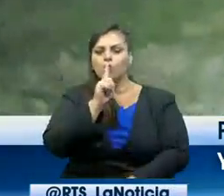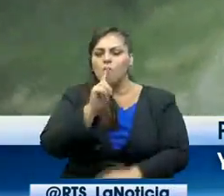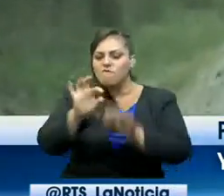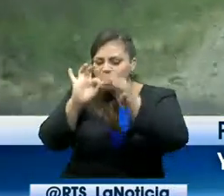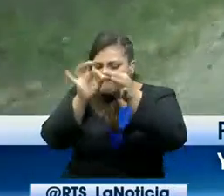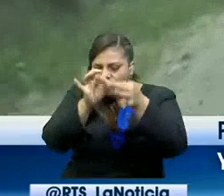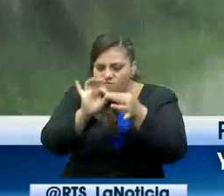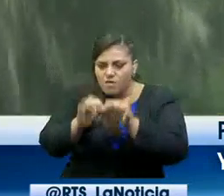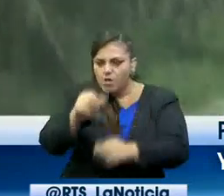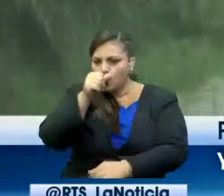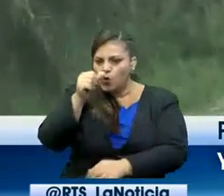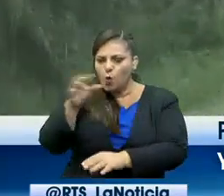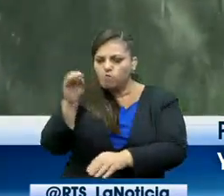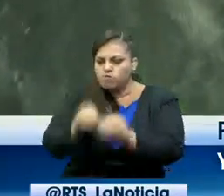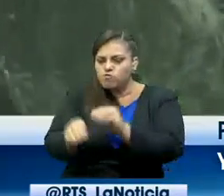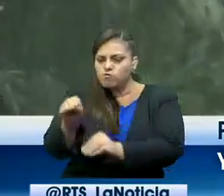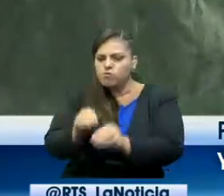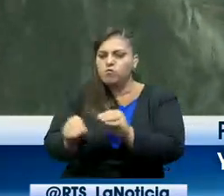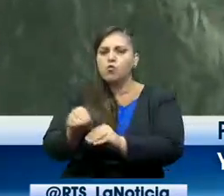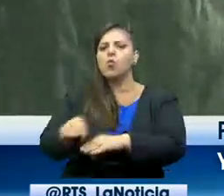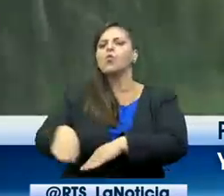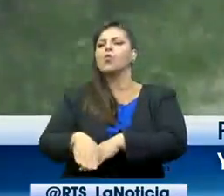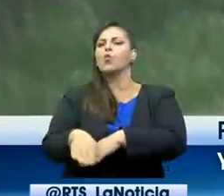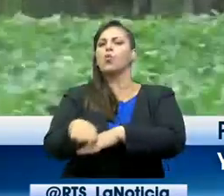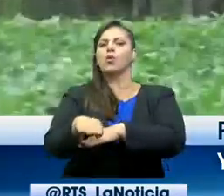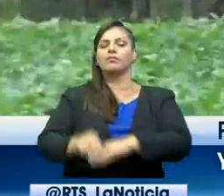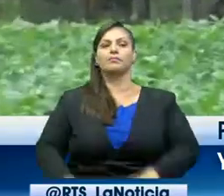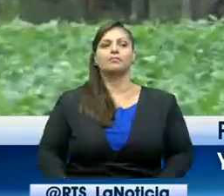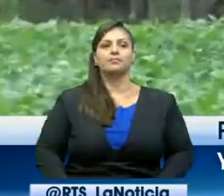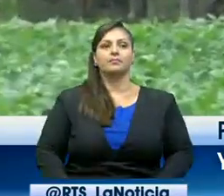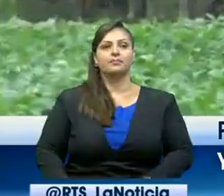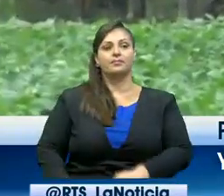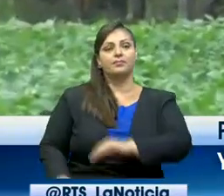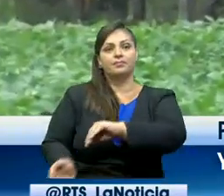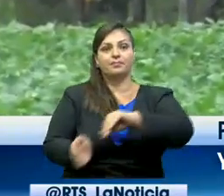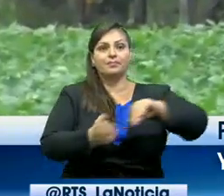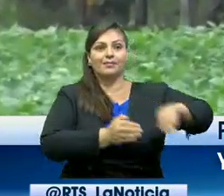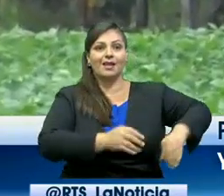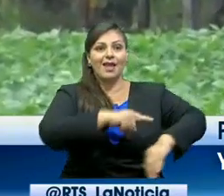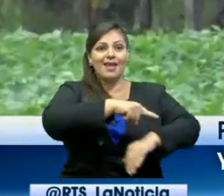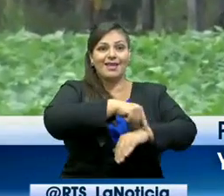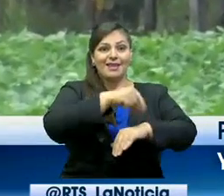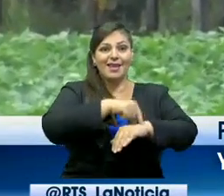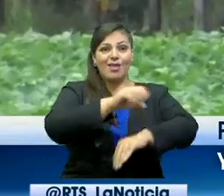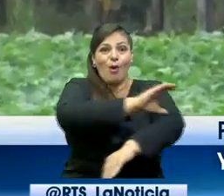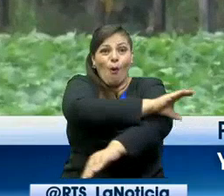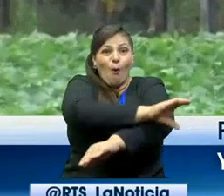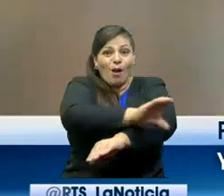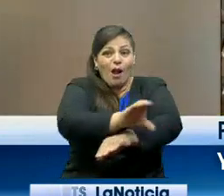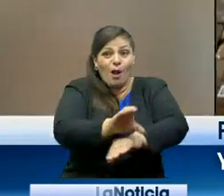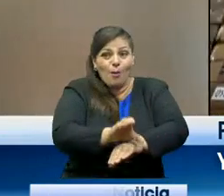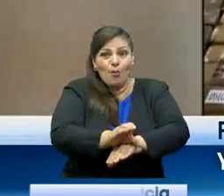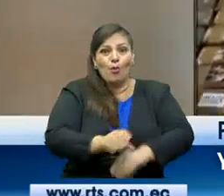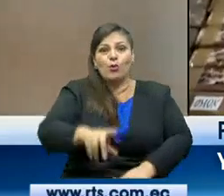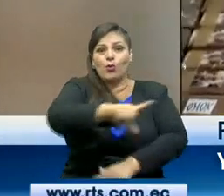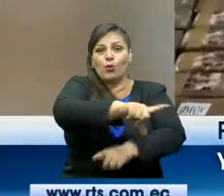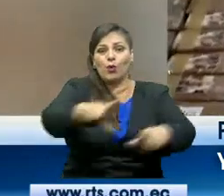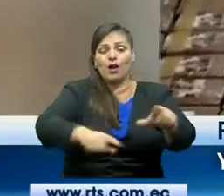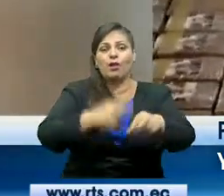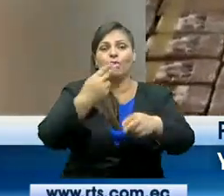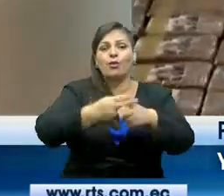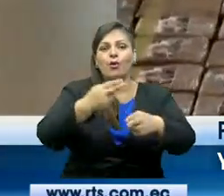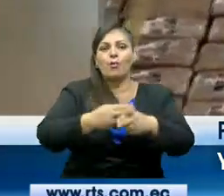en Cantón Quevedo, agentes de la misma unidad ingresaban a una finca ubicada en el sector conocido como Sitio Nuevo, donde